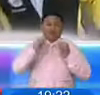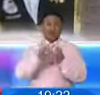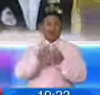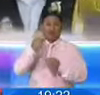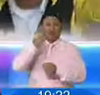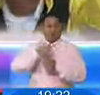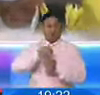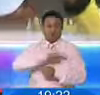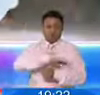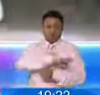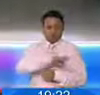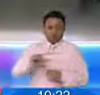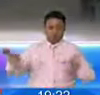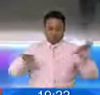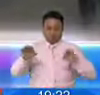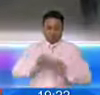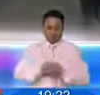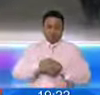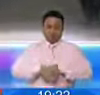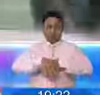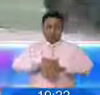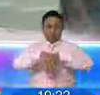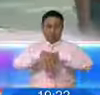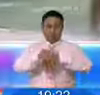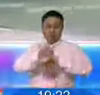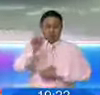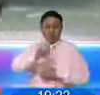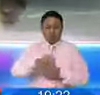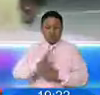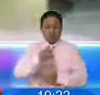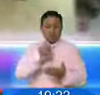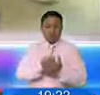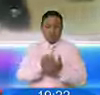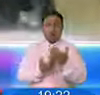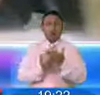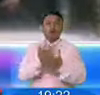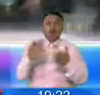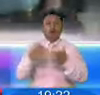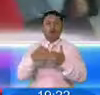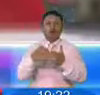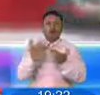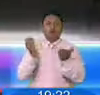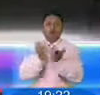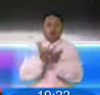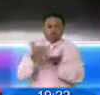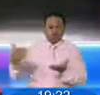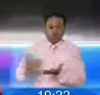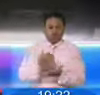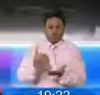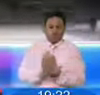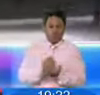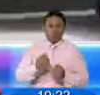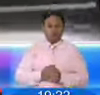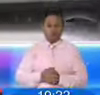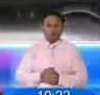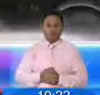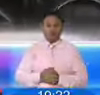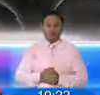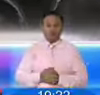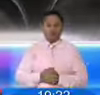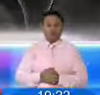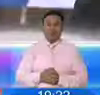trabajadores municipales de realizar una manifestación exigiendo la compra de una nueva flota de recolectores en vez del anunciado alquiler de